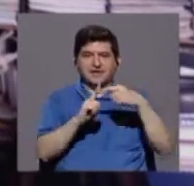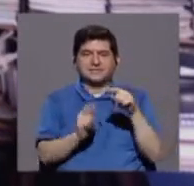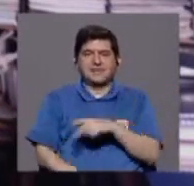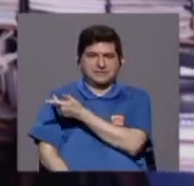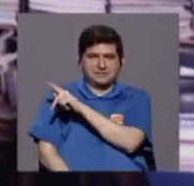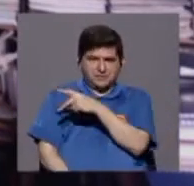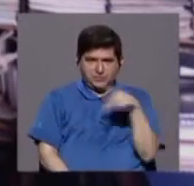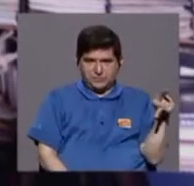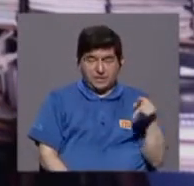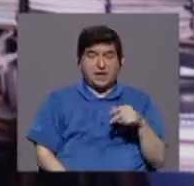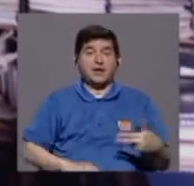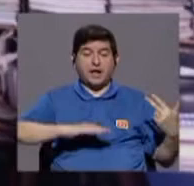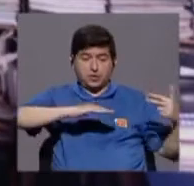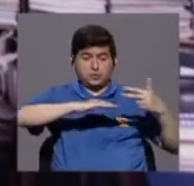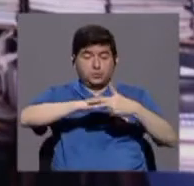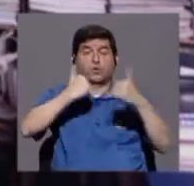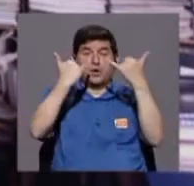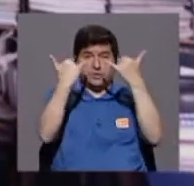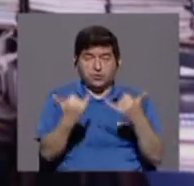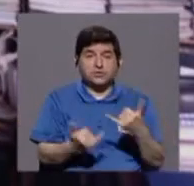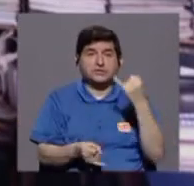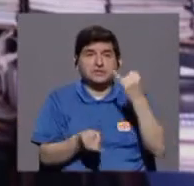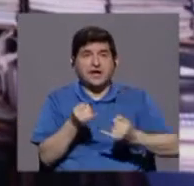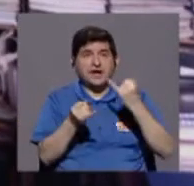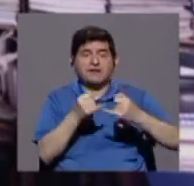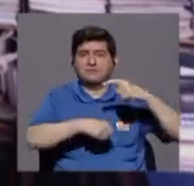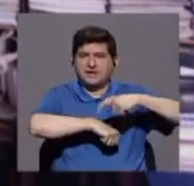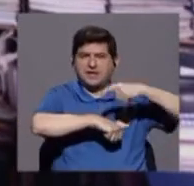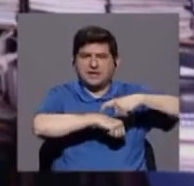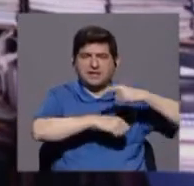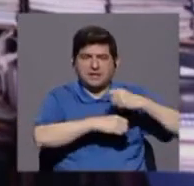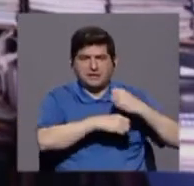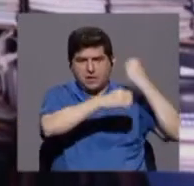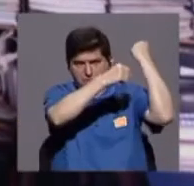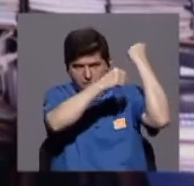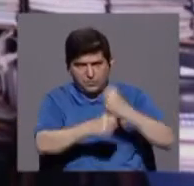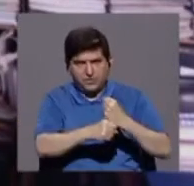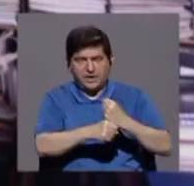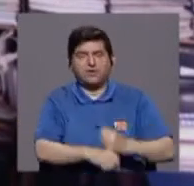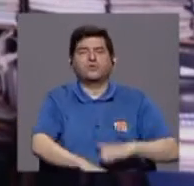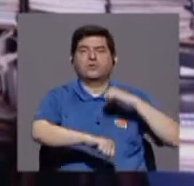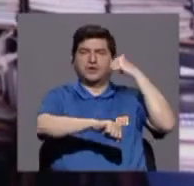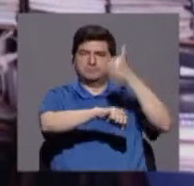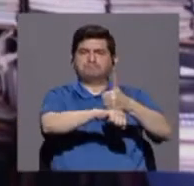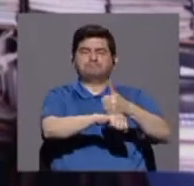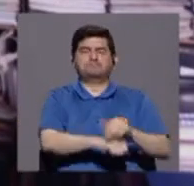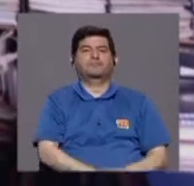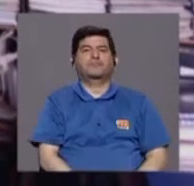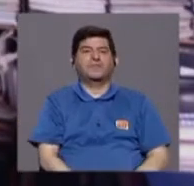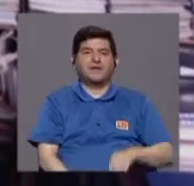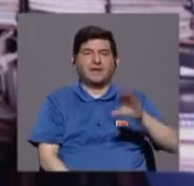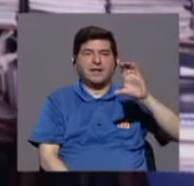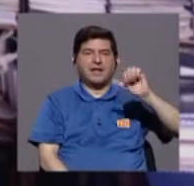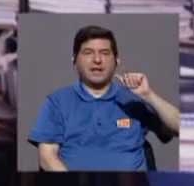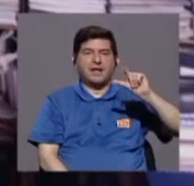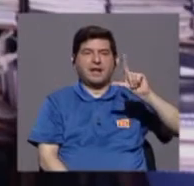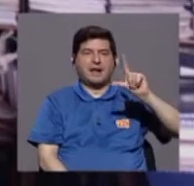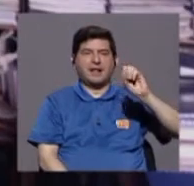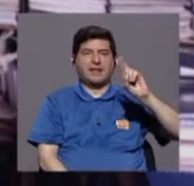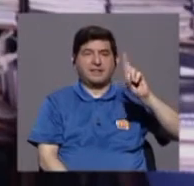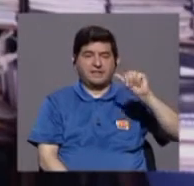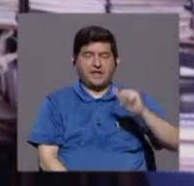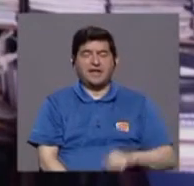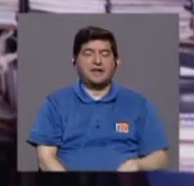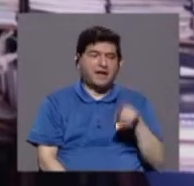un puerto que fue habilitado al final del periodo colonial, ¿verdad? Caldera, el puerto colonial más antiguo,